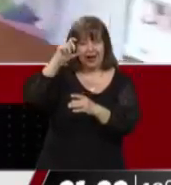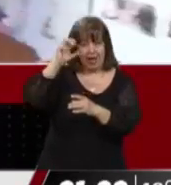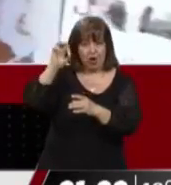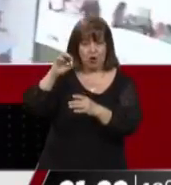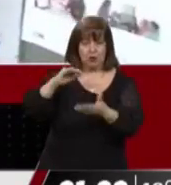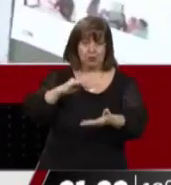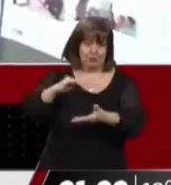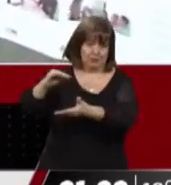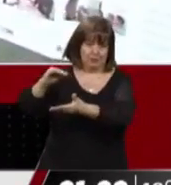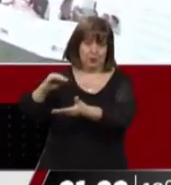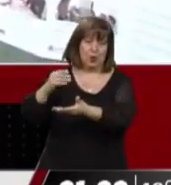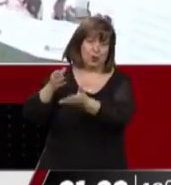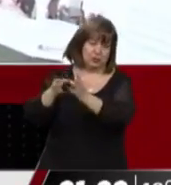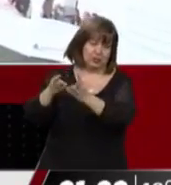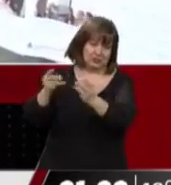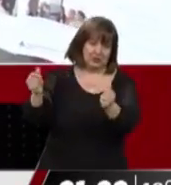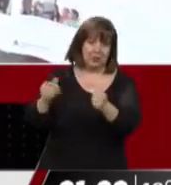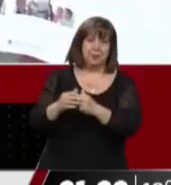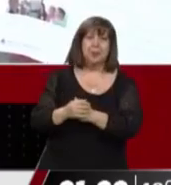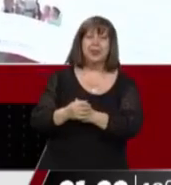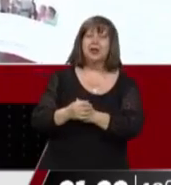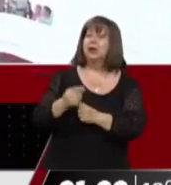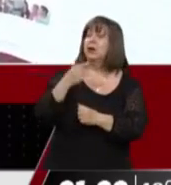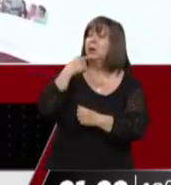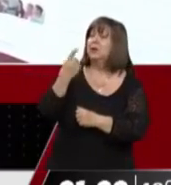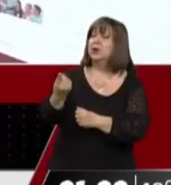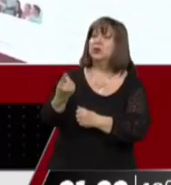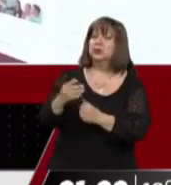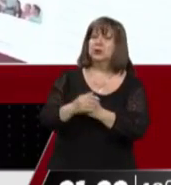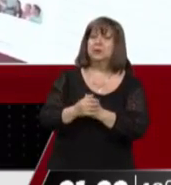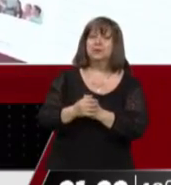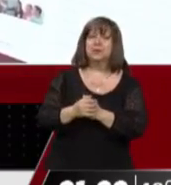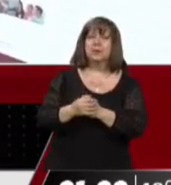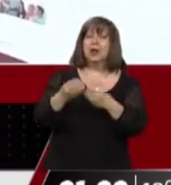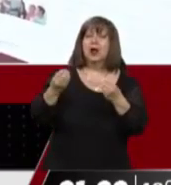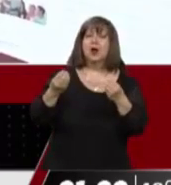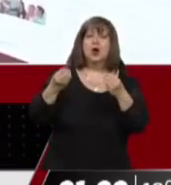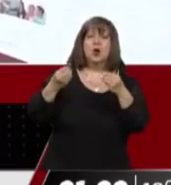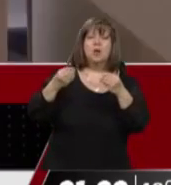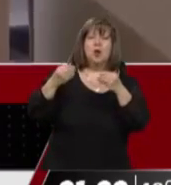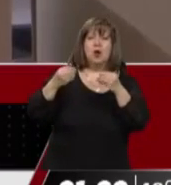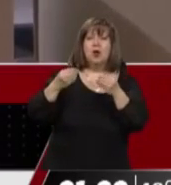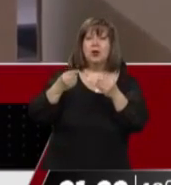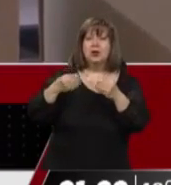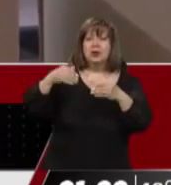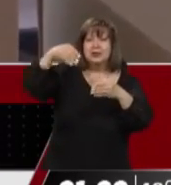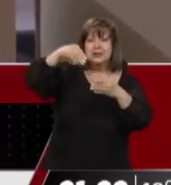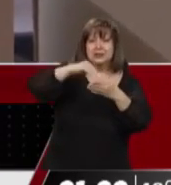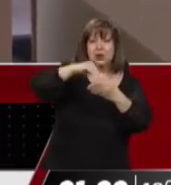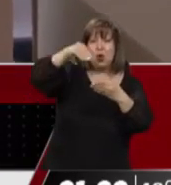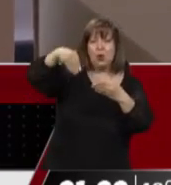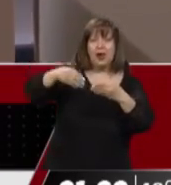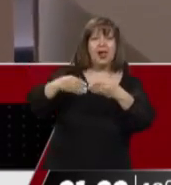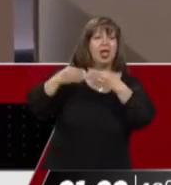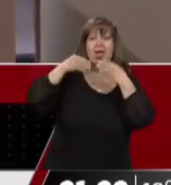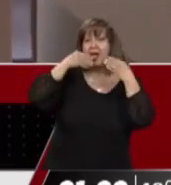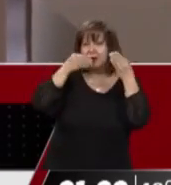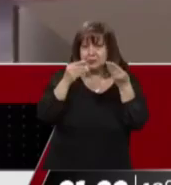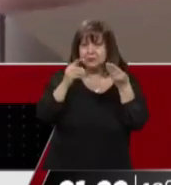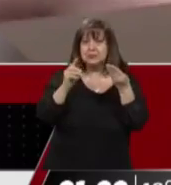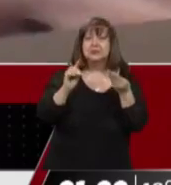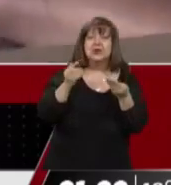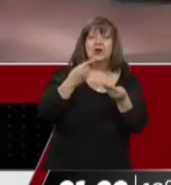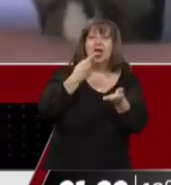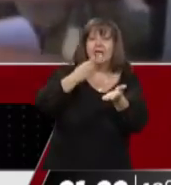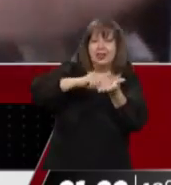el juez que esto era importante doctor Cómo cierro el sobre porque es verdad que hemos usado la lengua no hemos mojado el dedo pero no hay una forma más fácil y además